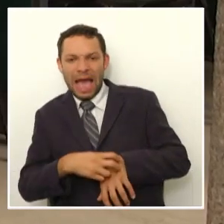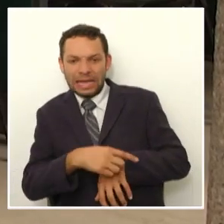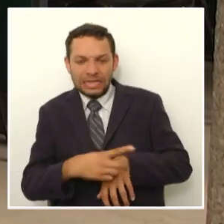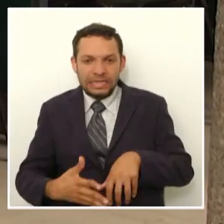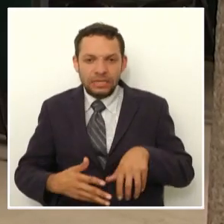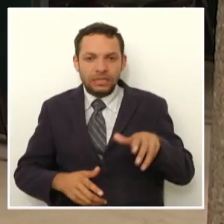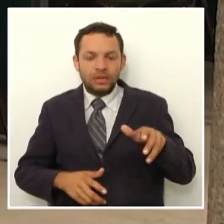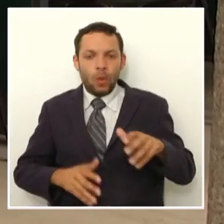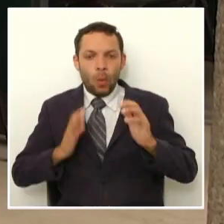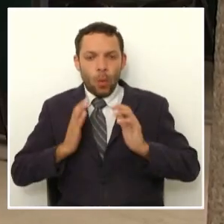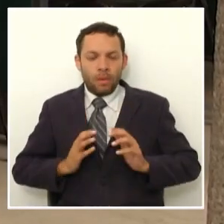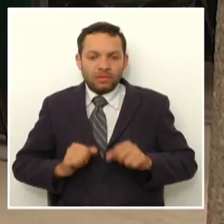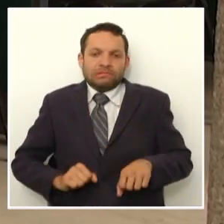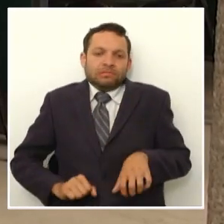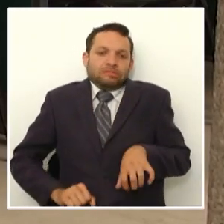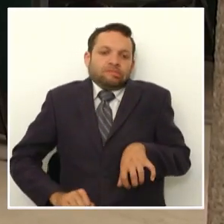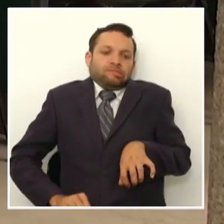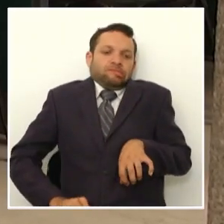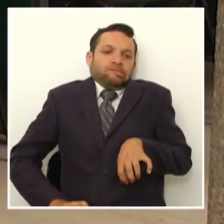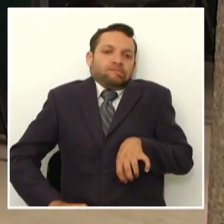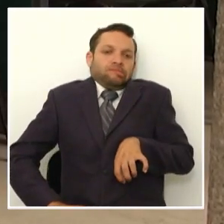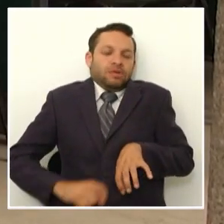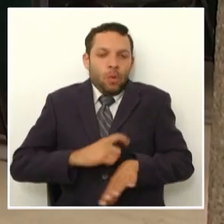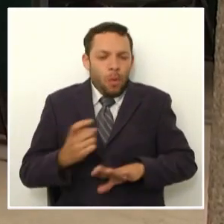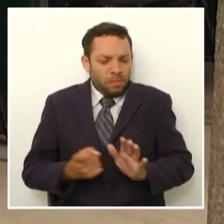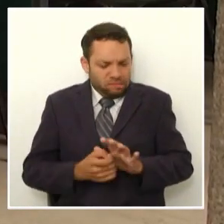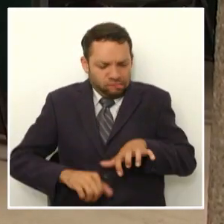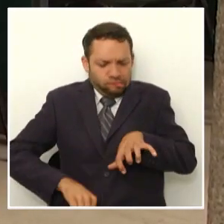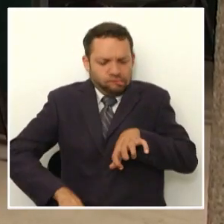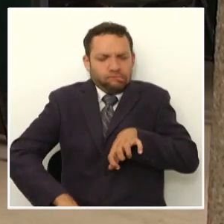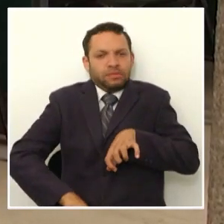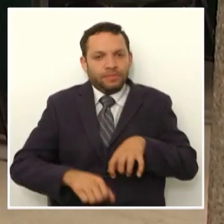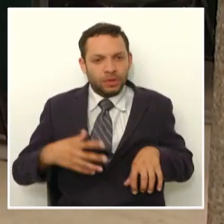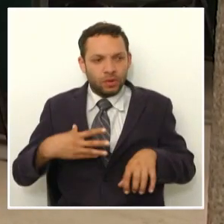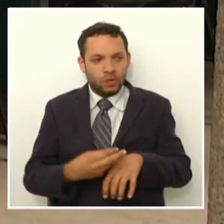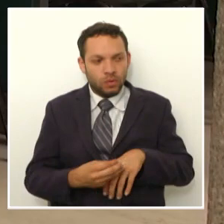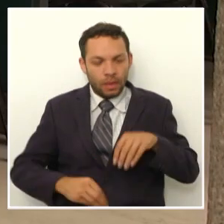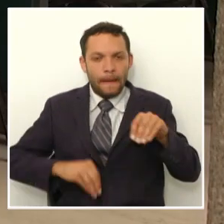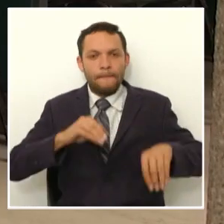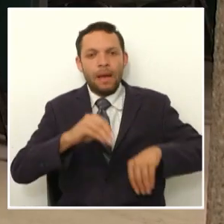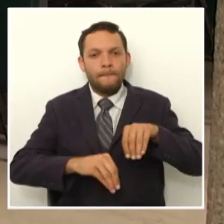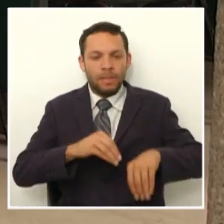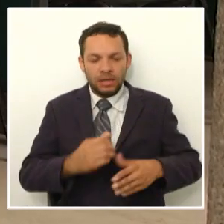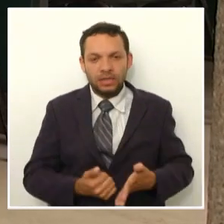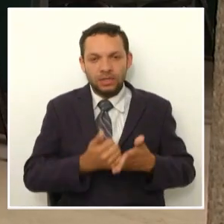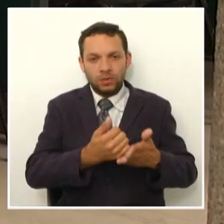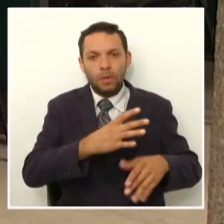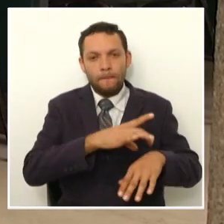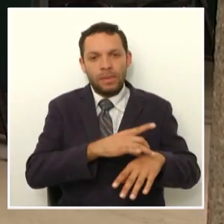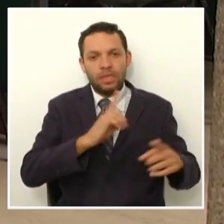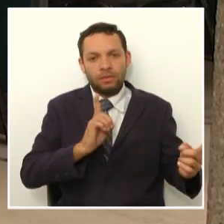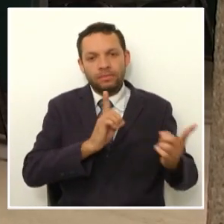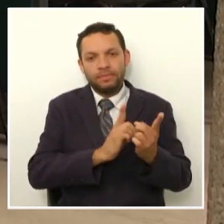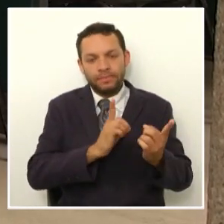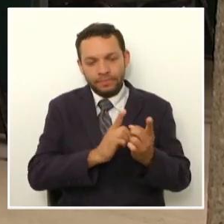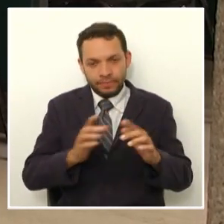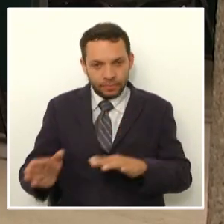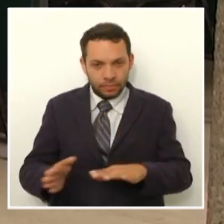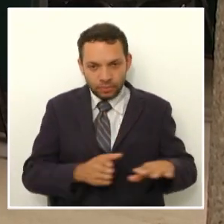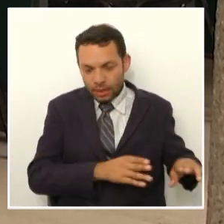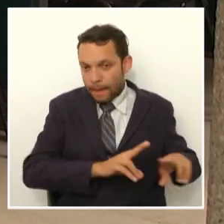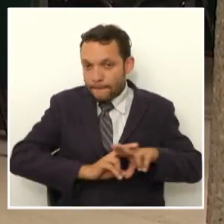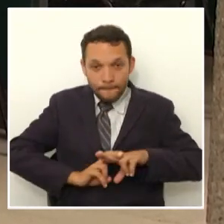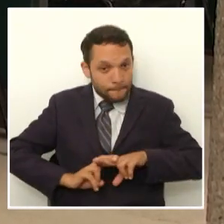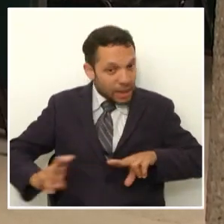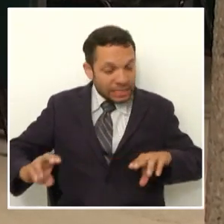una parálisis total y entonces tuvimos que atender al doctor Gilberto Villegas Velázquez. A Manizales no habían